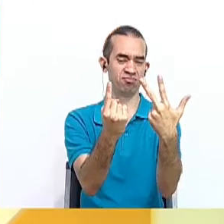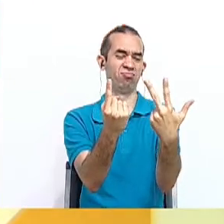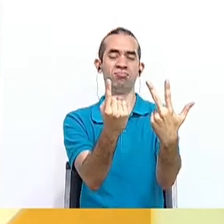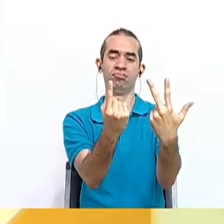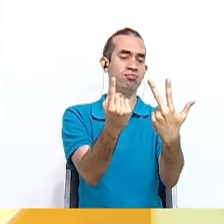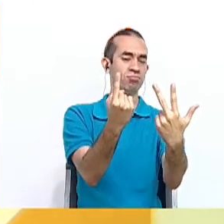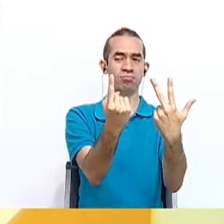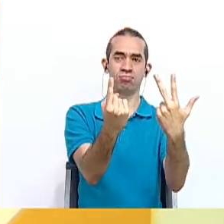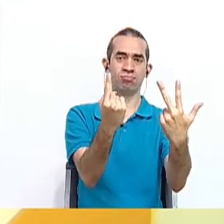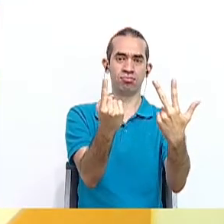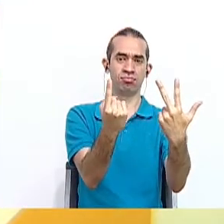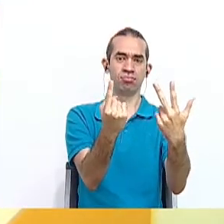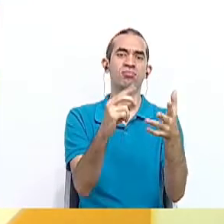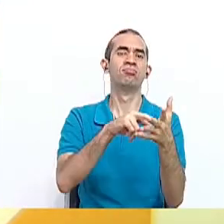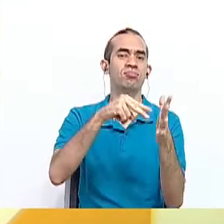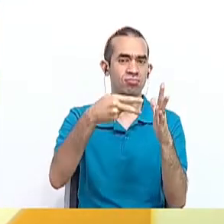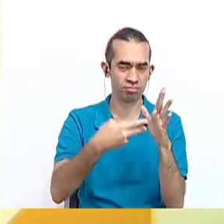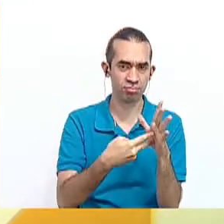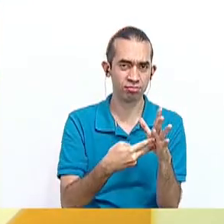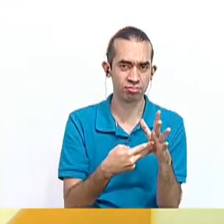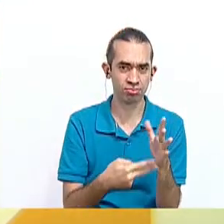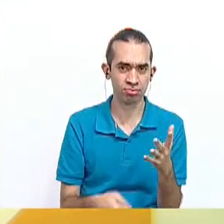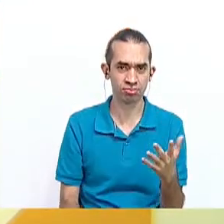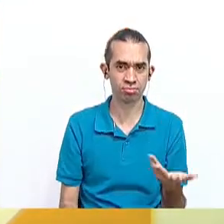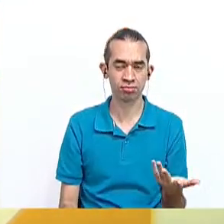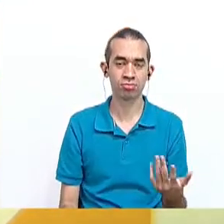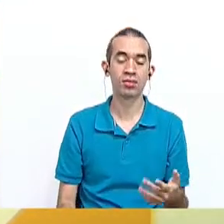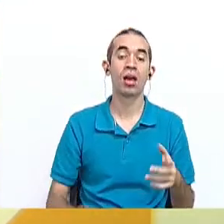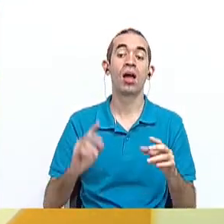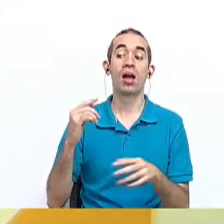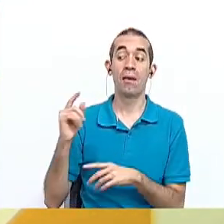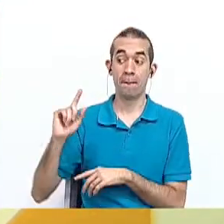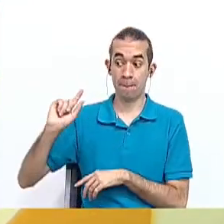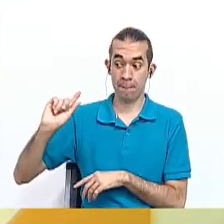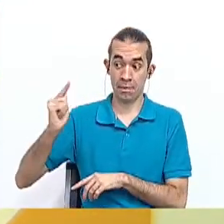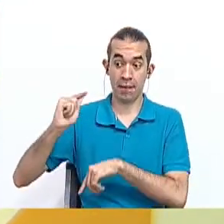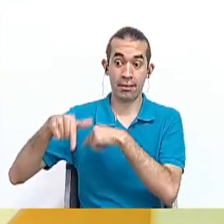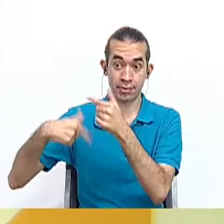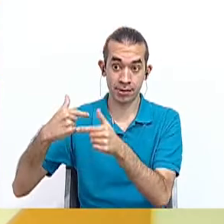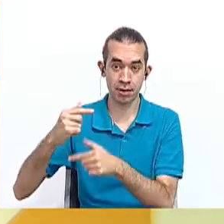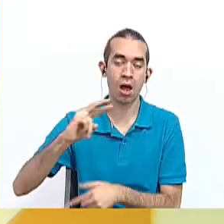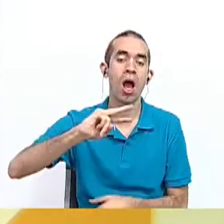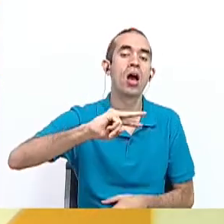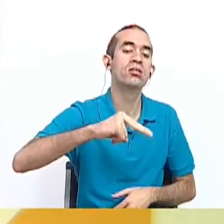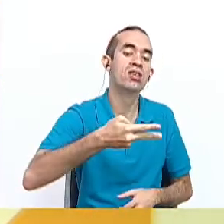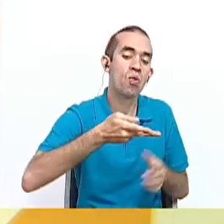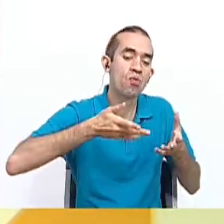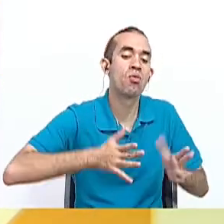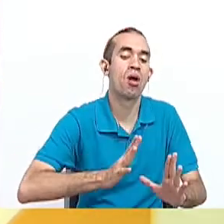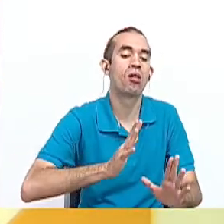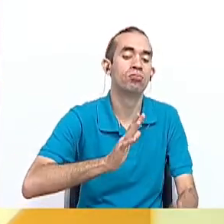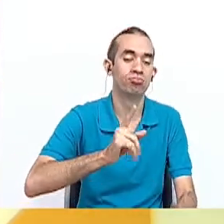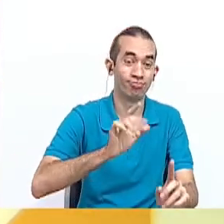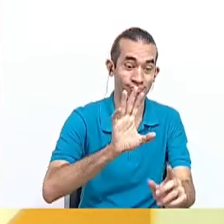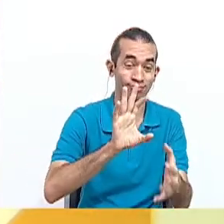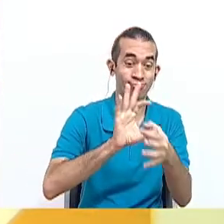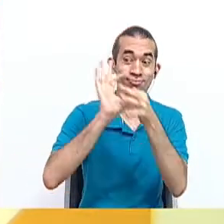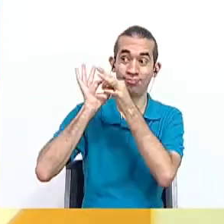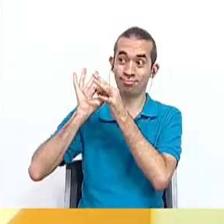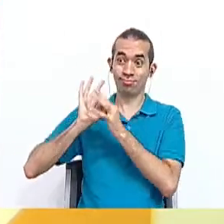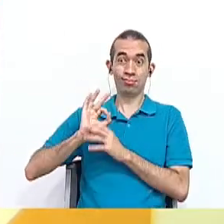característica. ¿Qué quiso decir eso? Que en la segunda generación sobresalió o volvió a aparecer